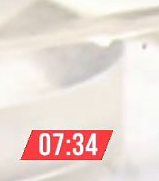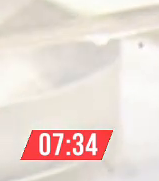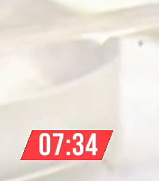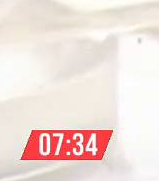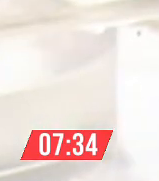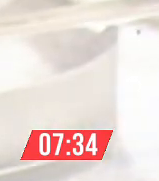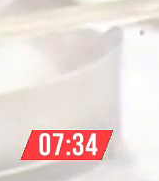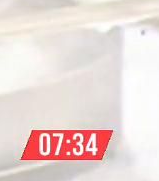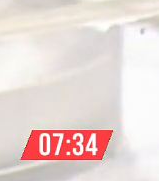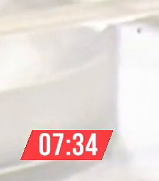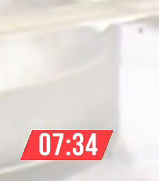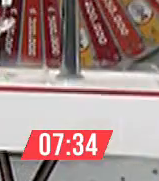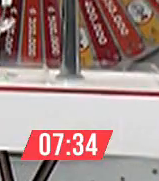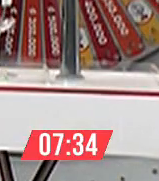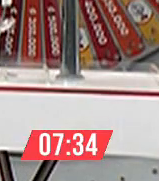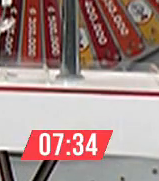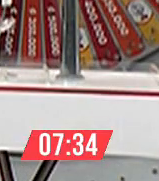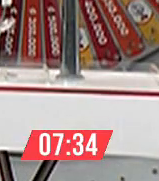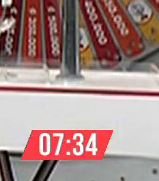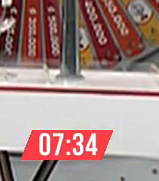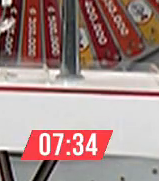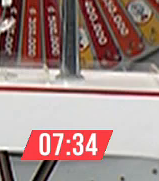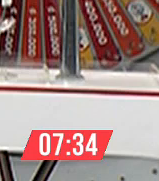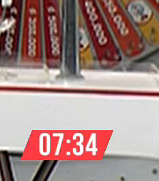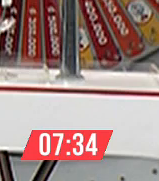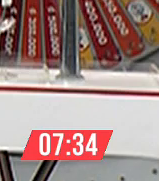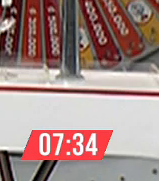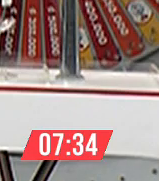Sale la bolita del acumulado por el selector.